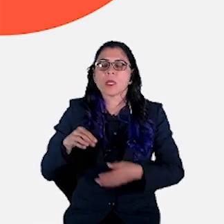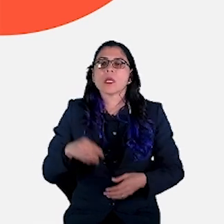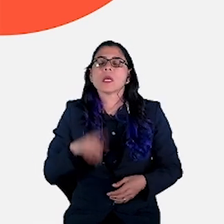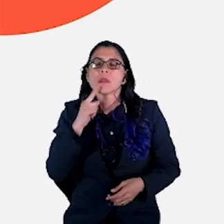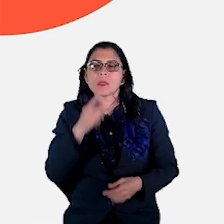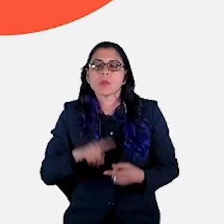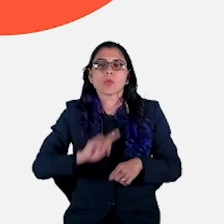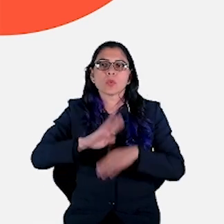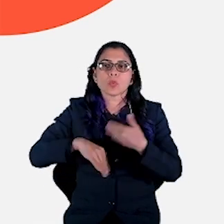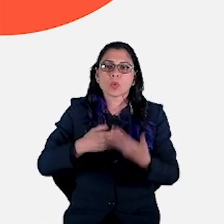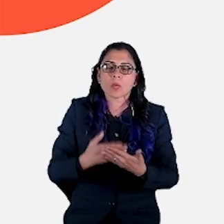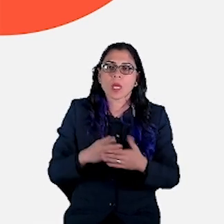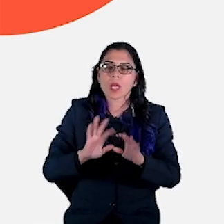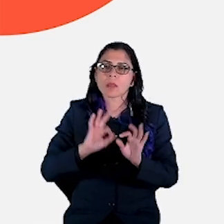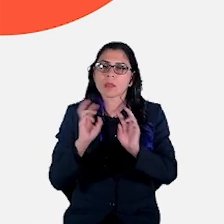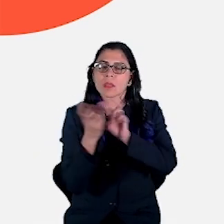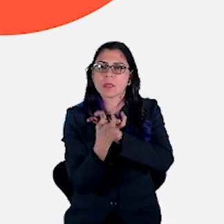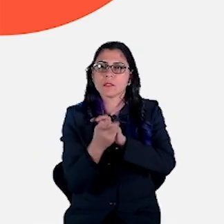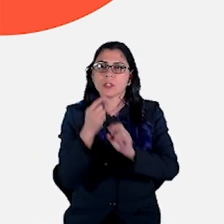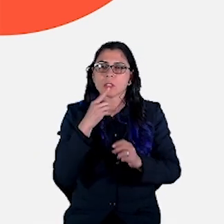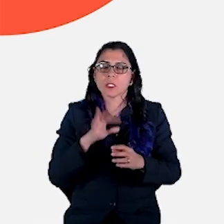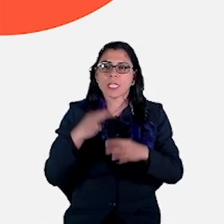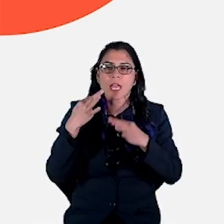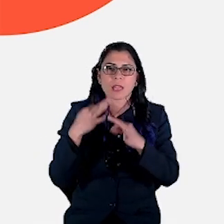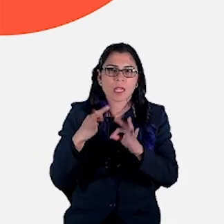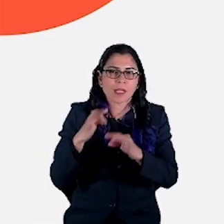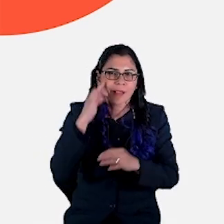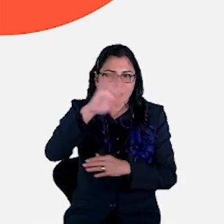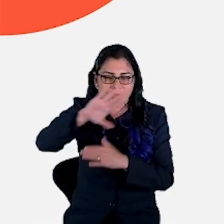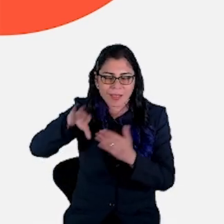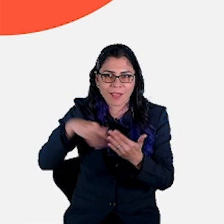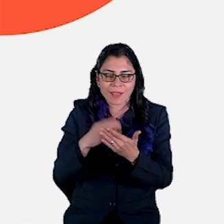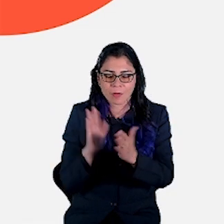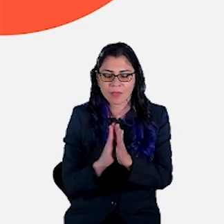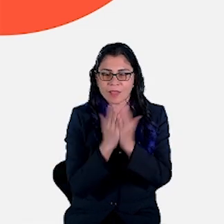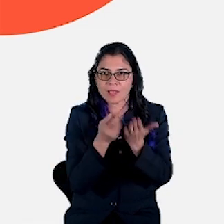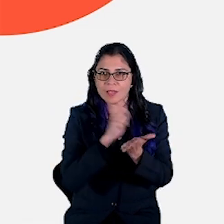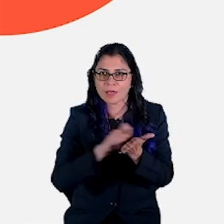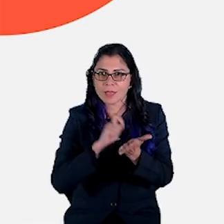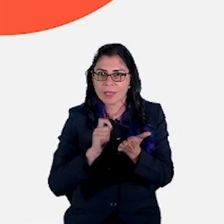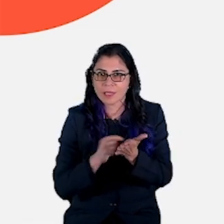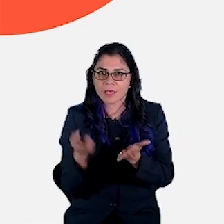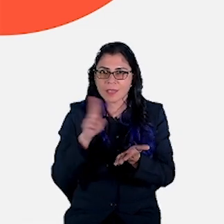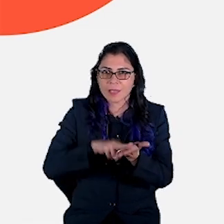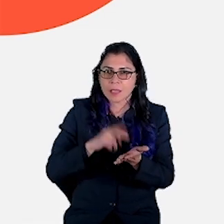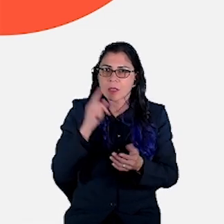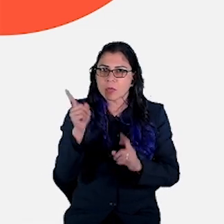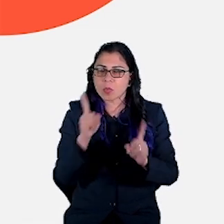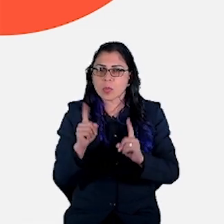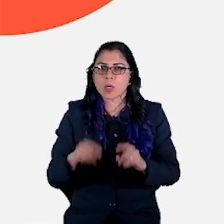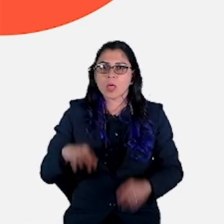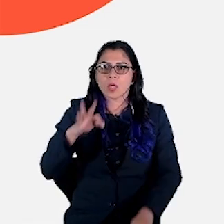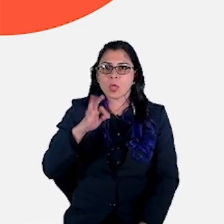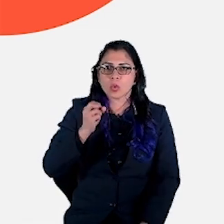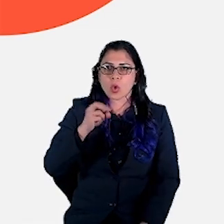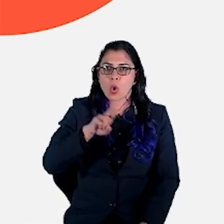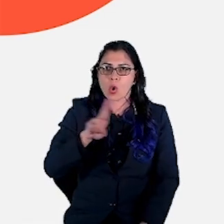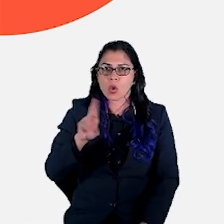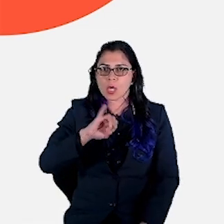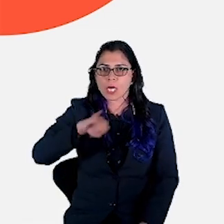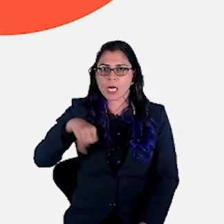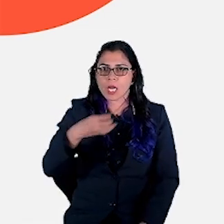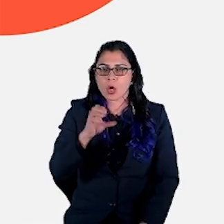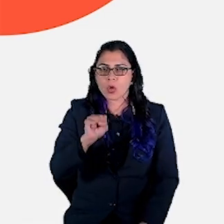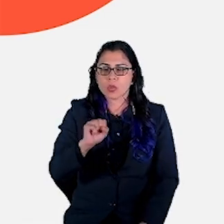que fue la transformación de este país gracias a ese tratado y la visión de ambos mandatarios tanto torrijos como Carter de